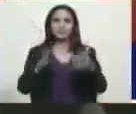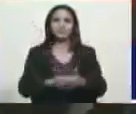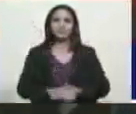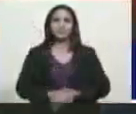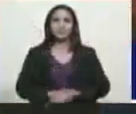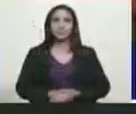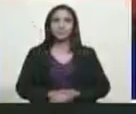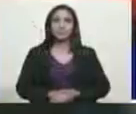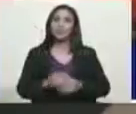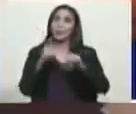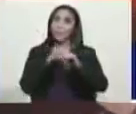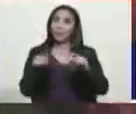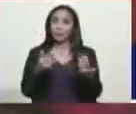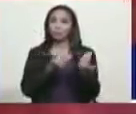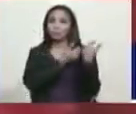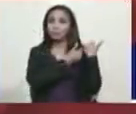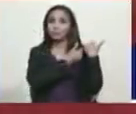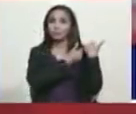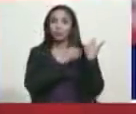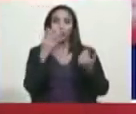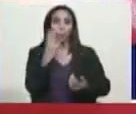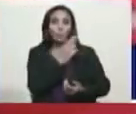Pero con un compromiso, fíjense.